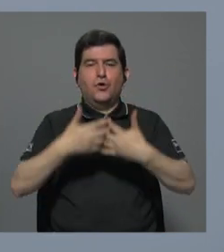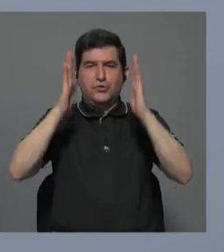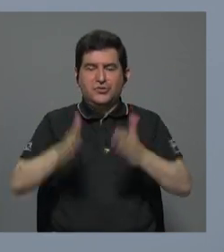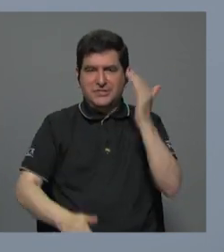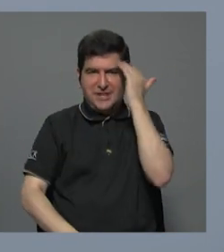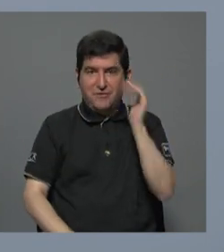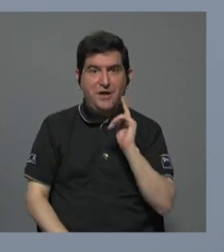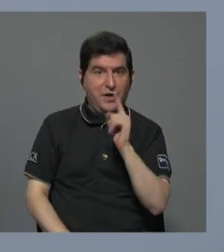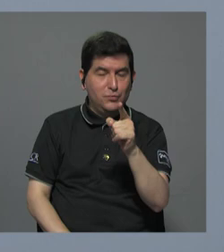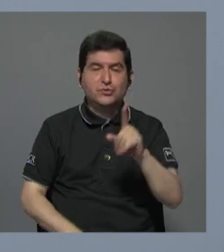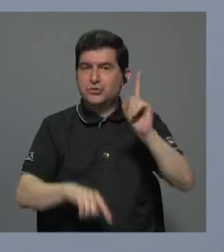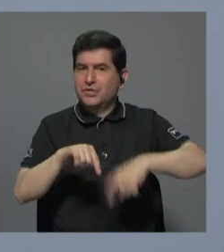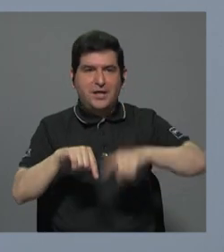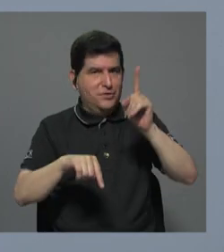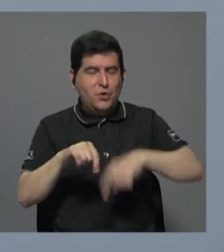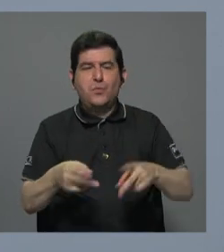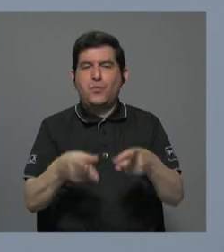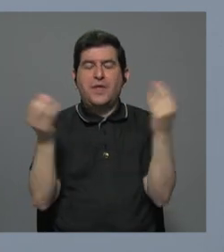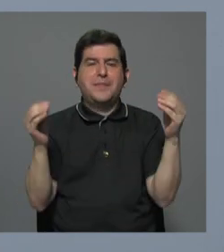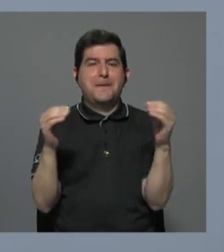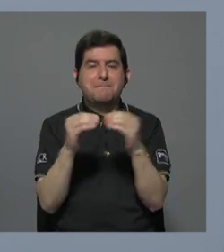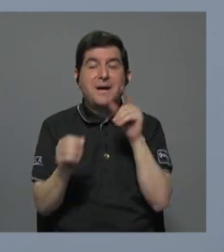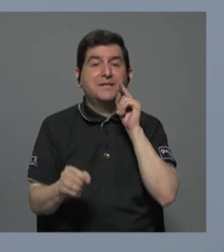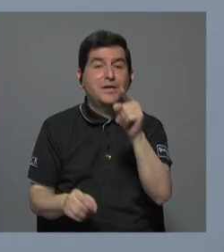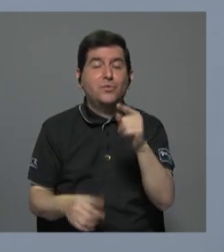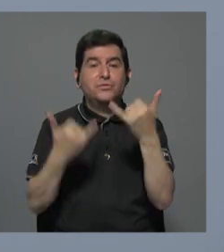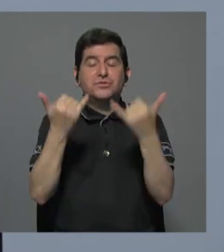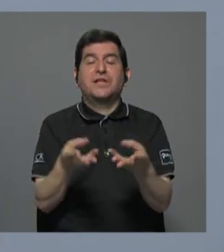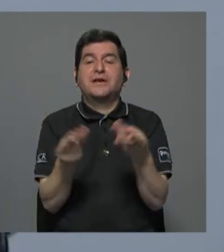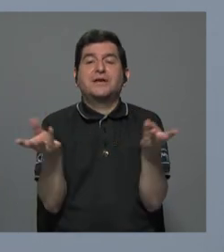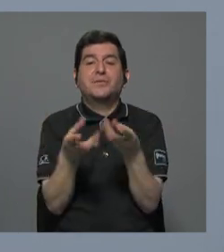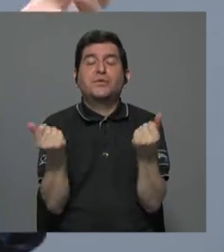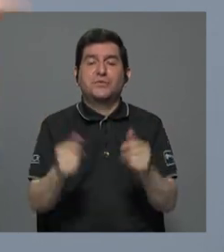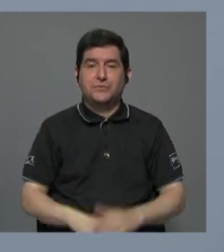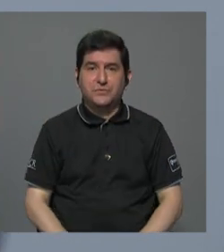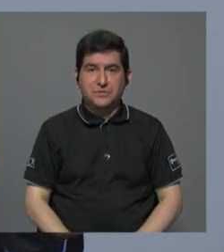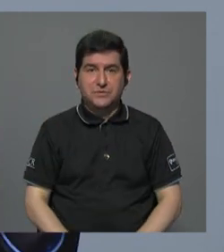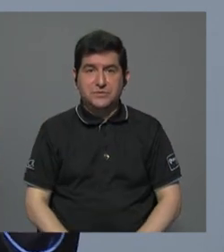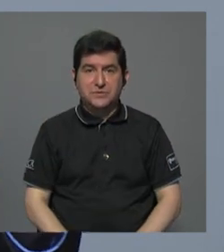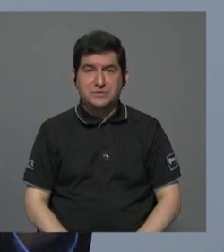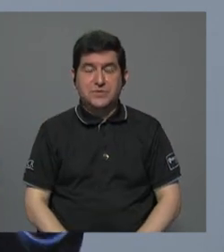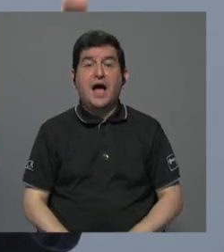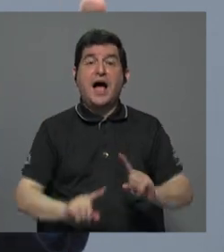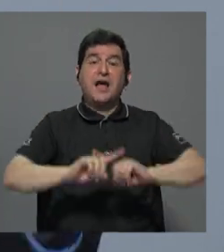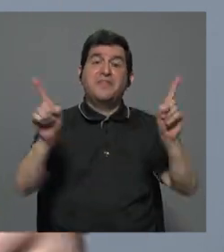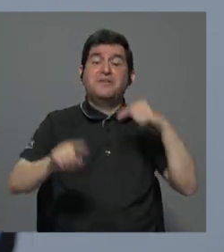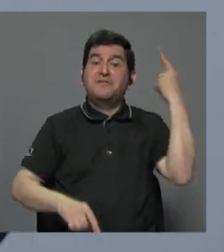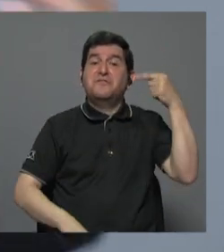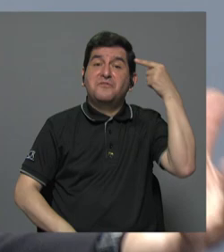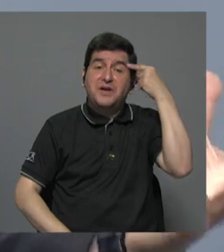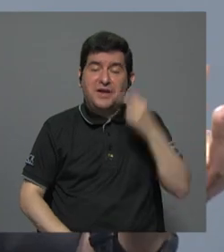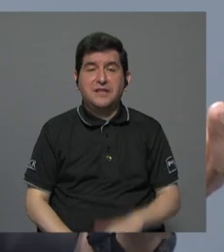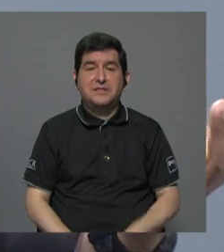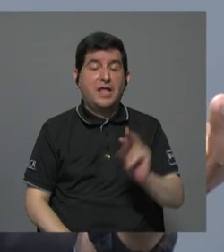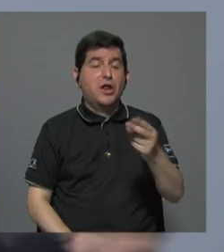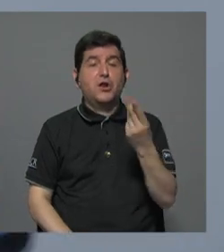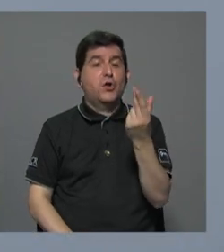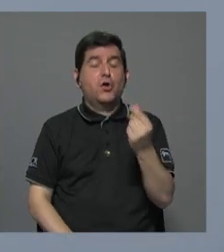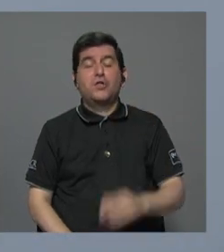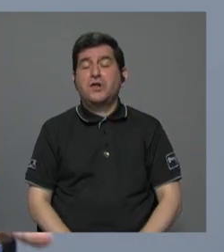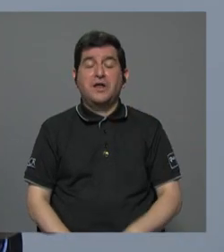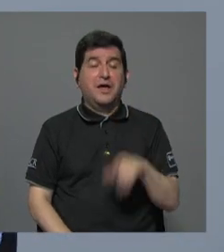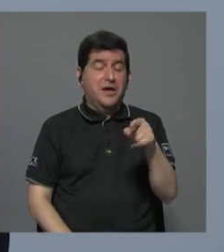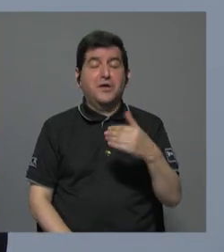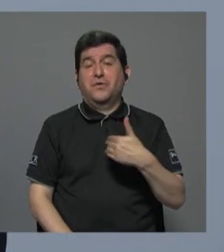sabemos de que usted no puede gastar más de lo que usted está produciendo excepto conocer el gobierno porque sencillamente como no es un dinero que costó